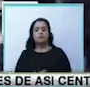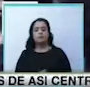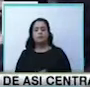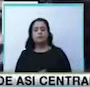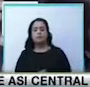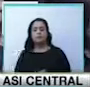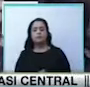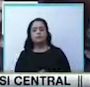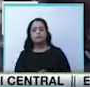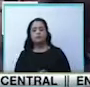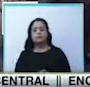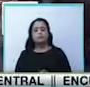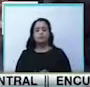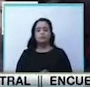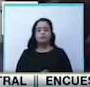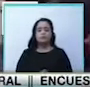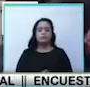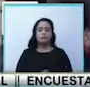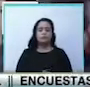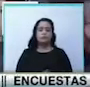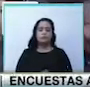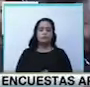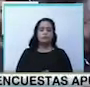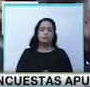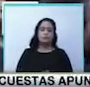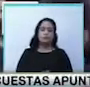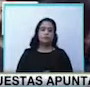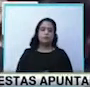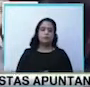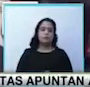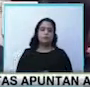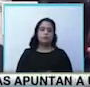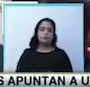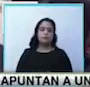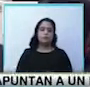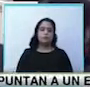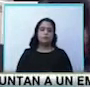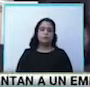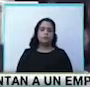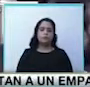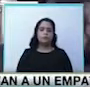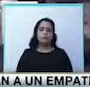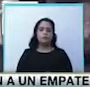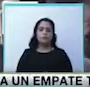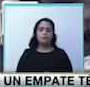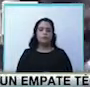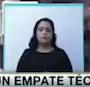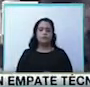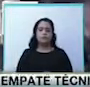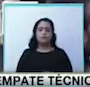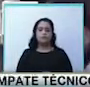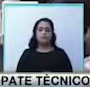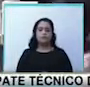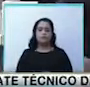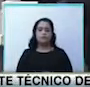los diputados, y contra una Corte Suprema completamente parcializada por el poder, ¿verdad? Entonces, por el poder fáctico, ¿no? O los